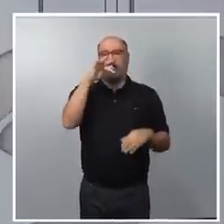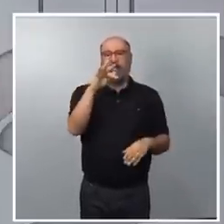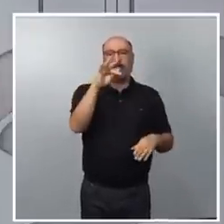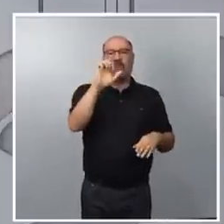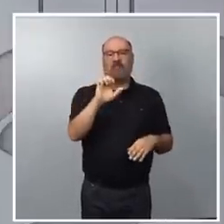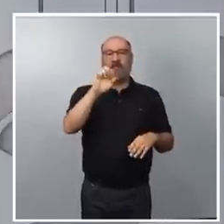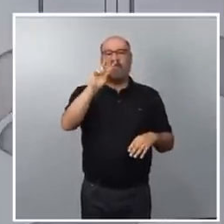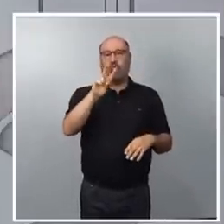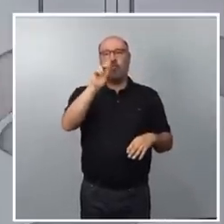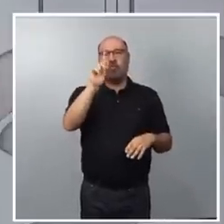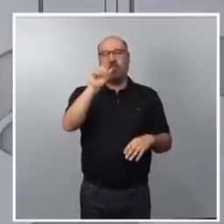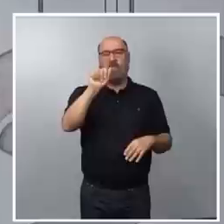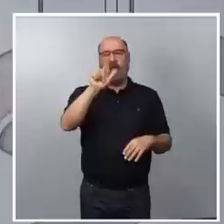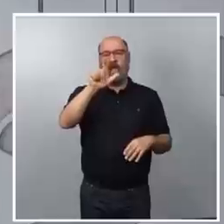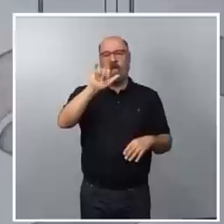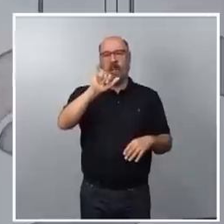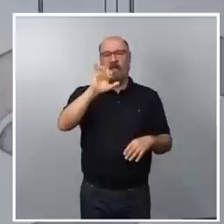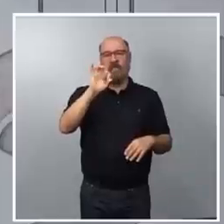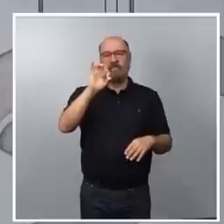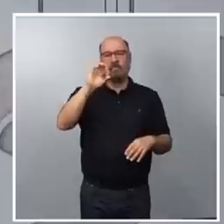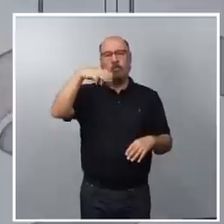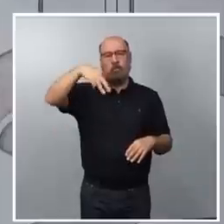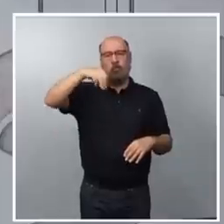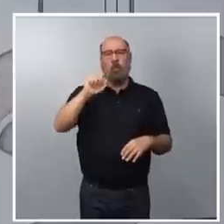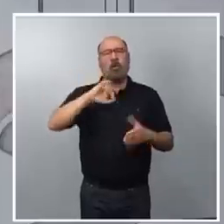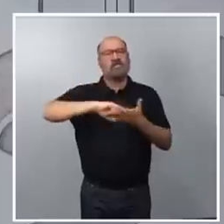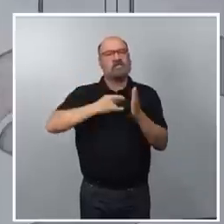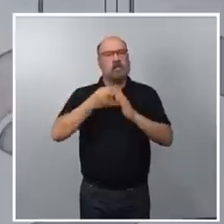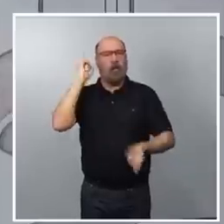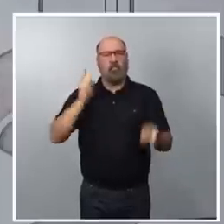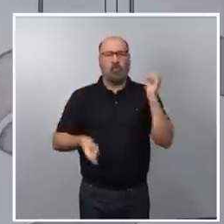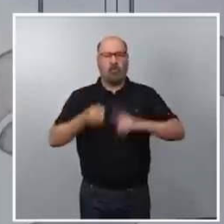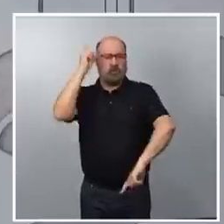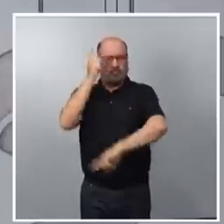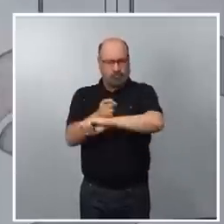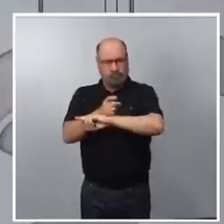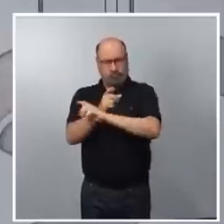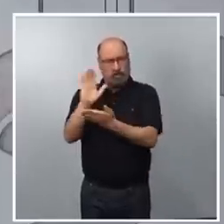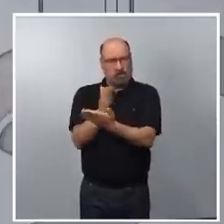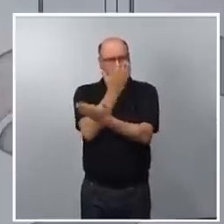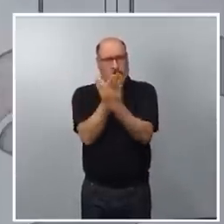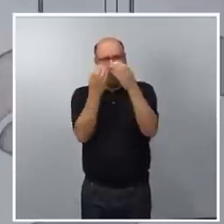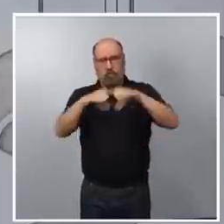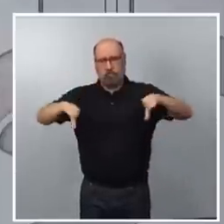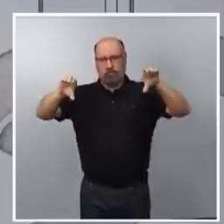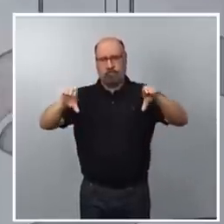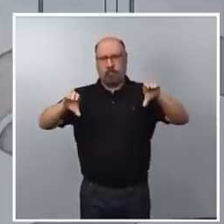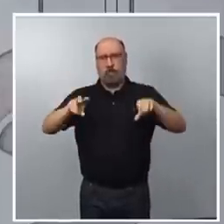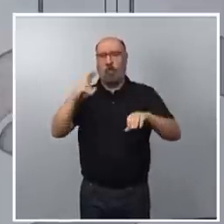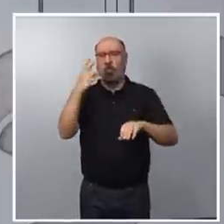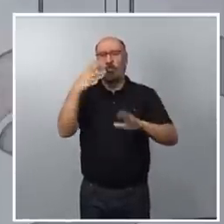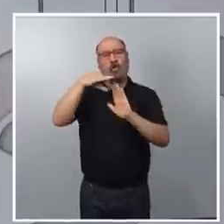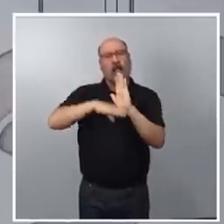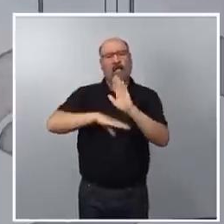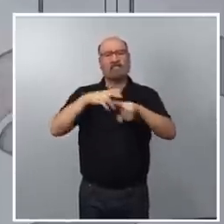dominación, incluso que a la gente la separaban como en dos clases. Unos eran